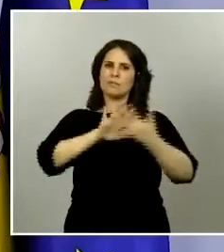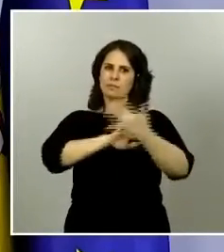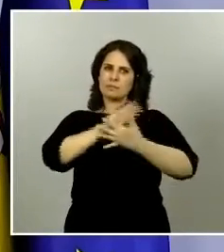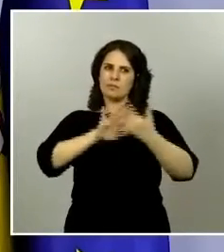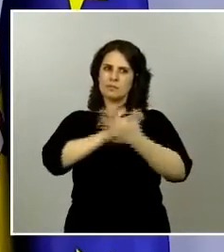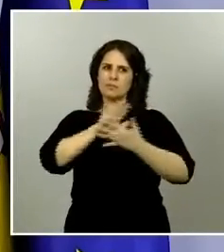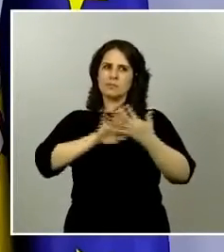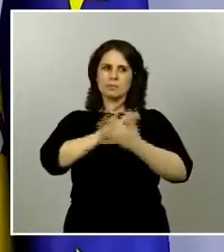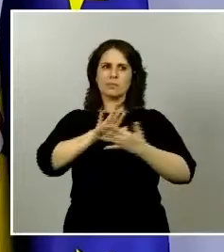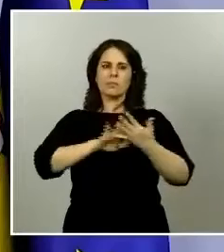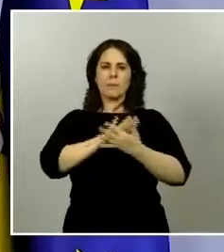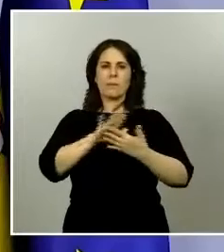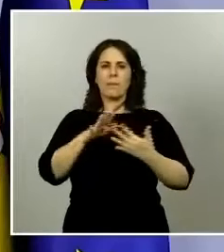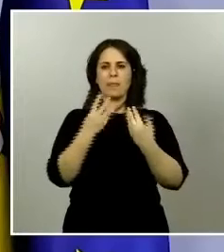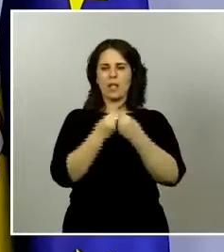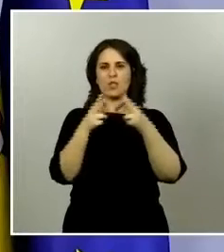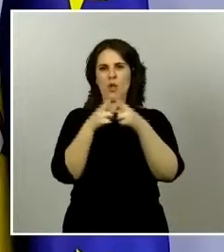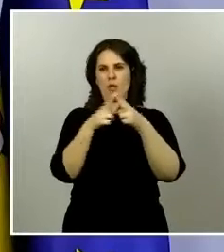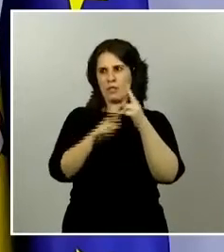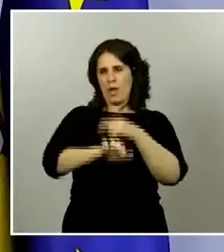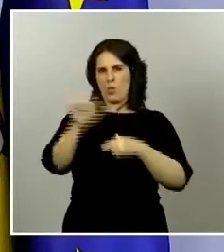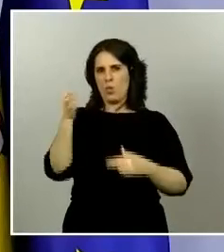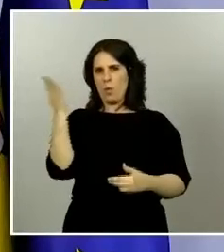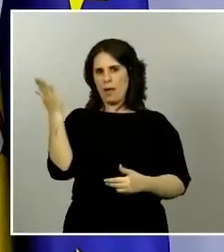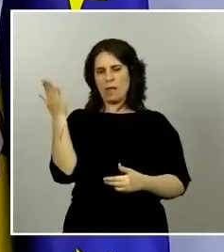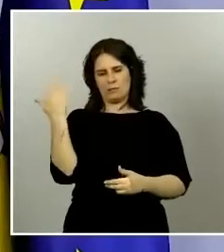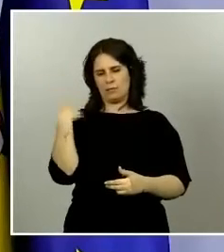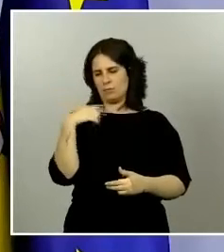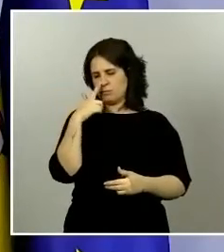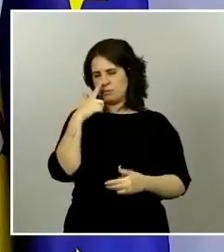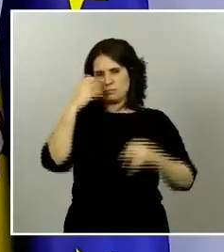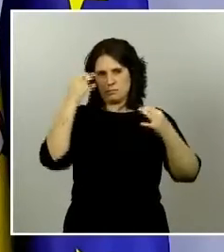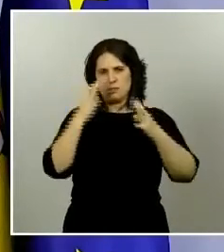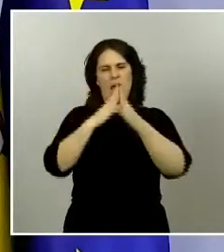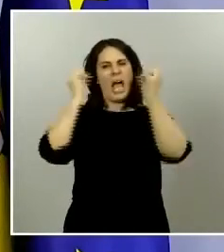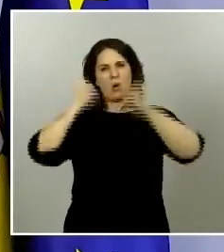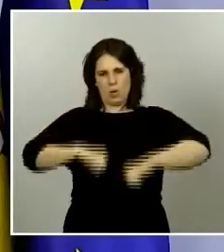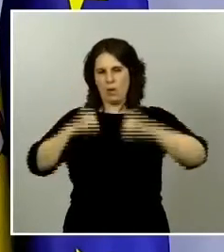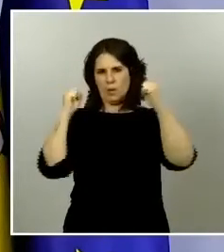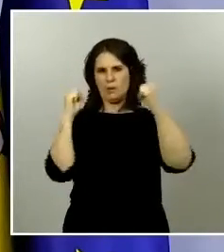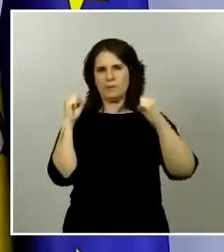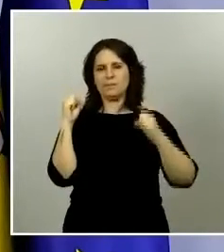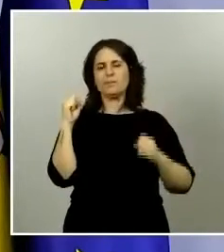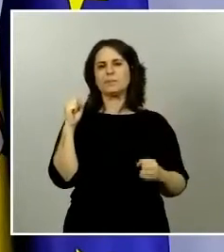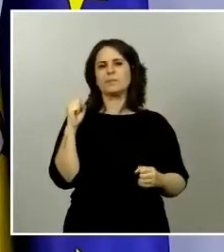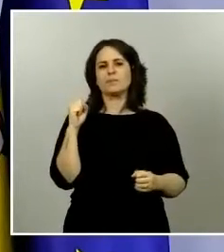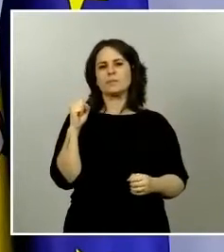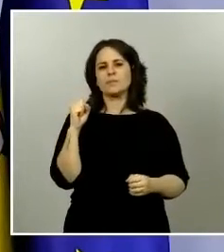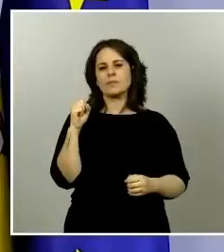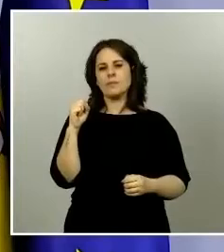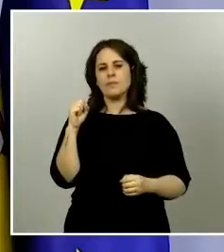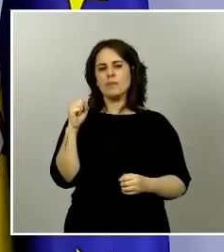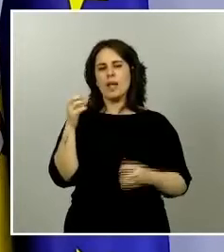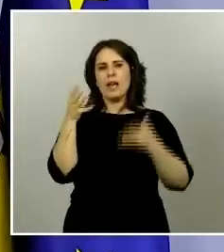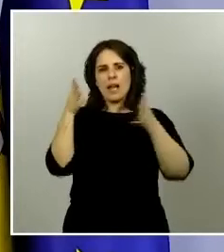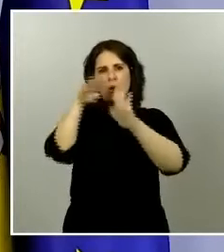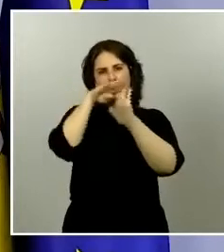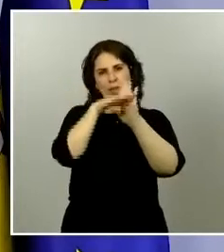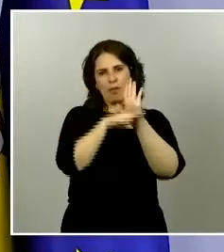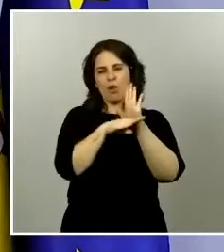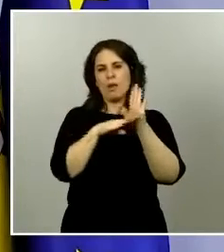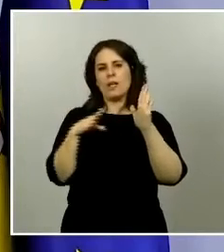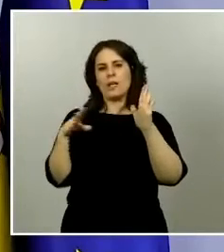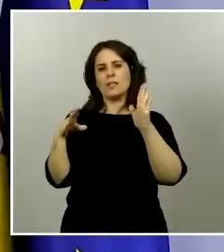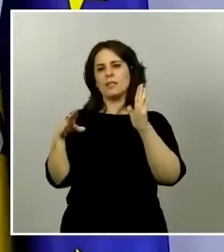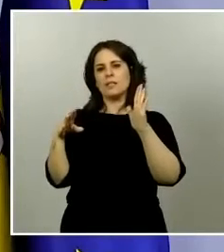aerolíneas, nosotros hemos participado de las discusiones a todos los niveles con los socios europeos y estamos completamente de acuerdo con lo que se ha acordado, que